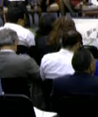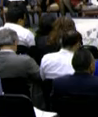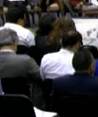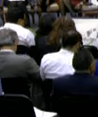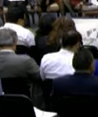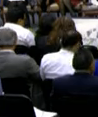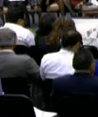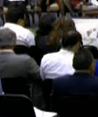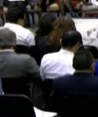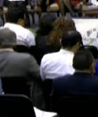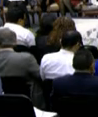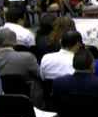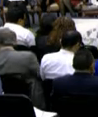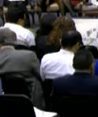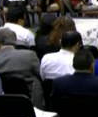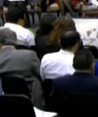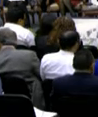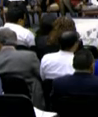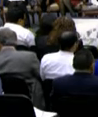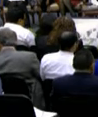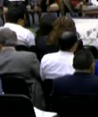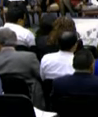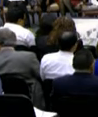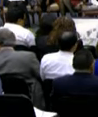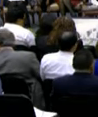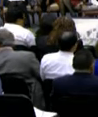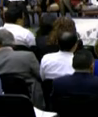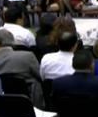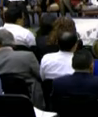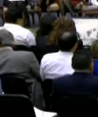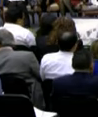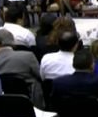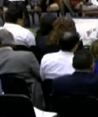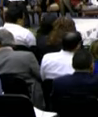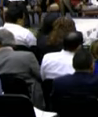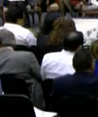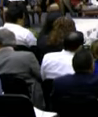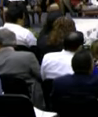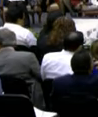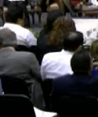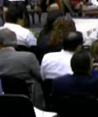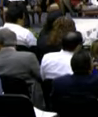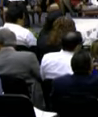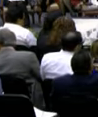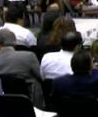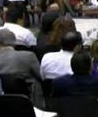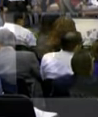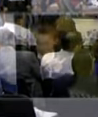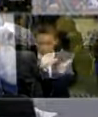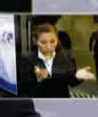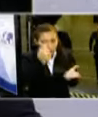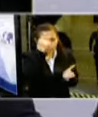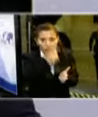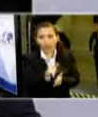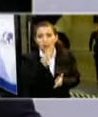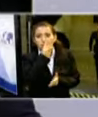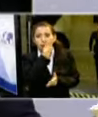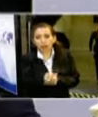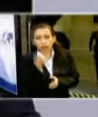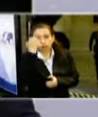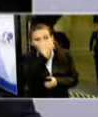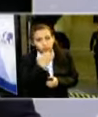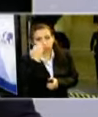que no lo están más que dispuestas a ofrecer sus capacidades y conocimientos para la mejor